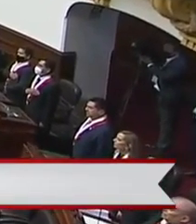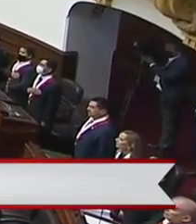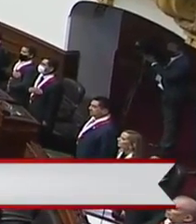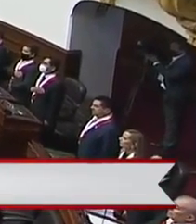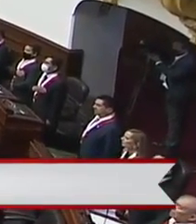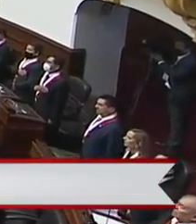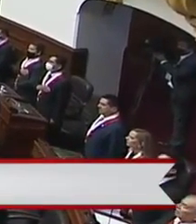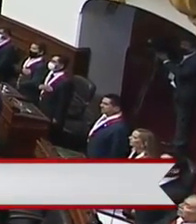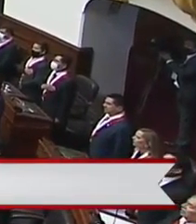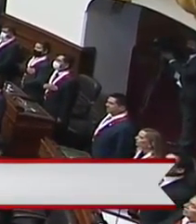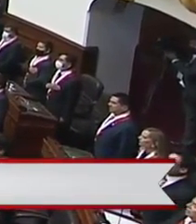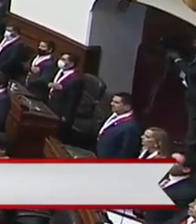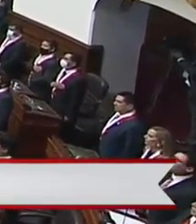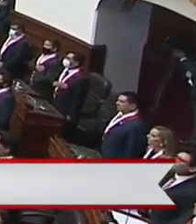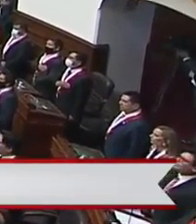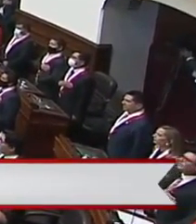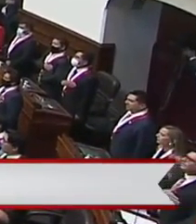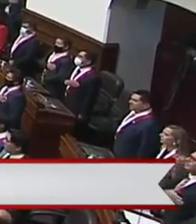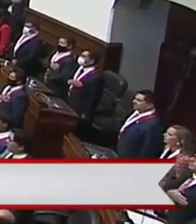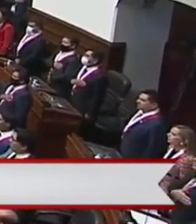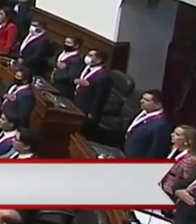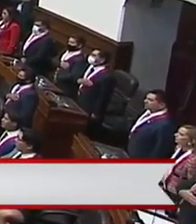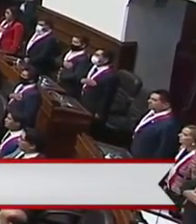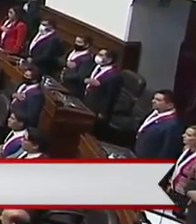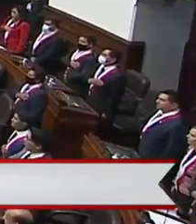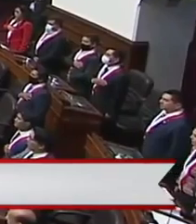sostenga, la bandera vendó mi